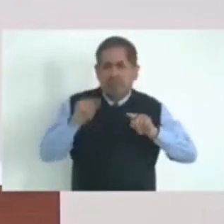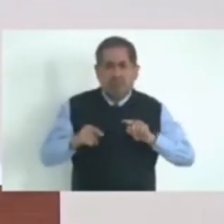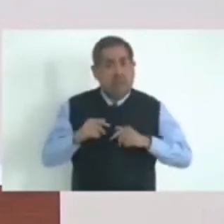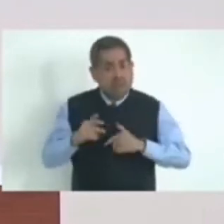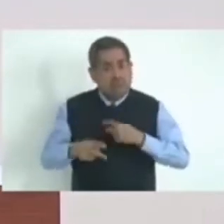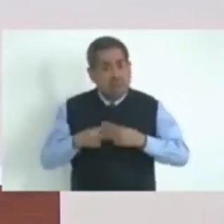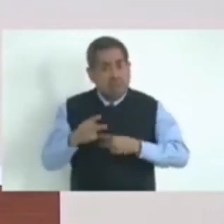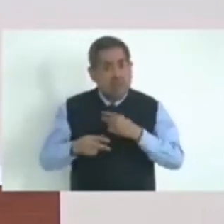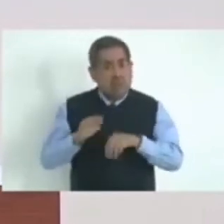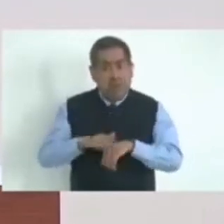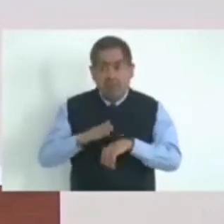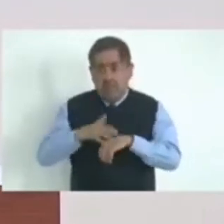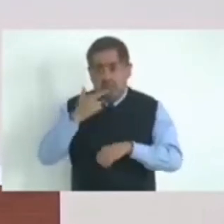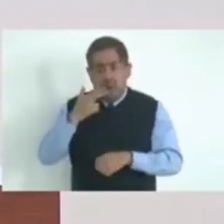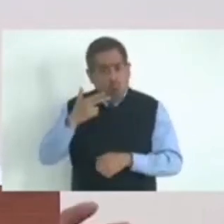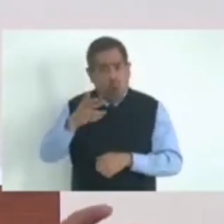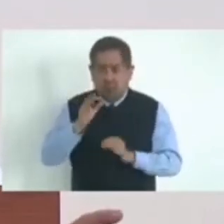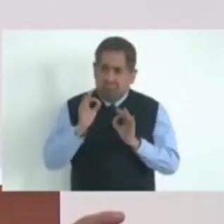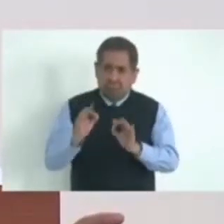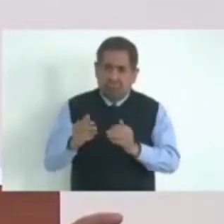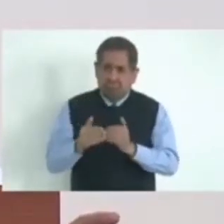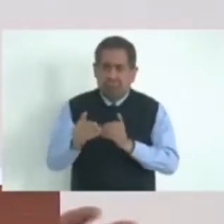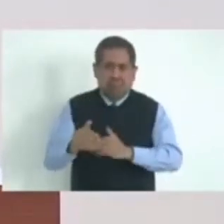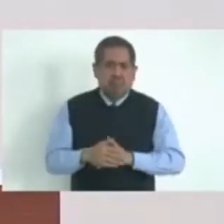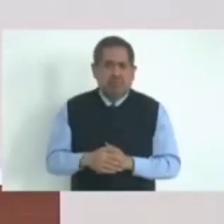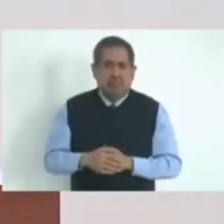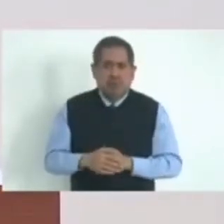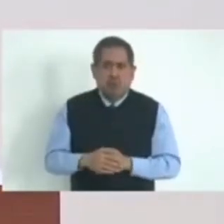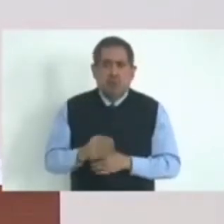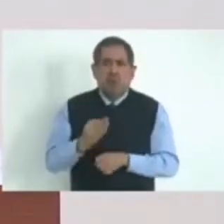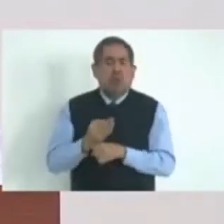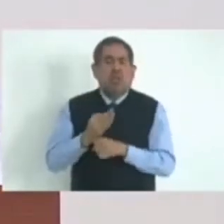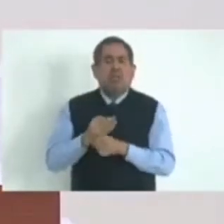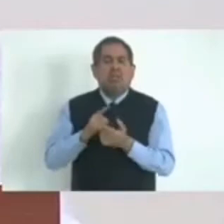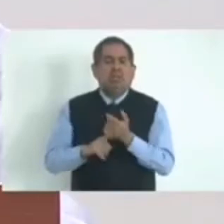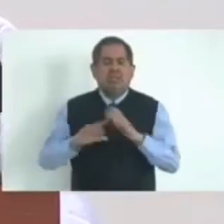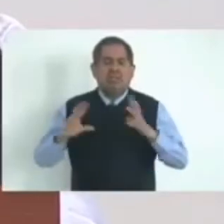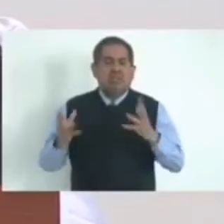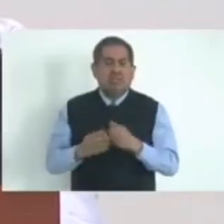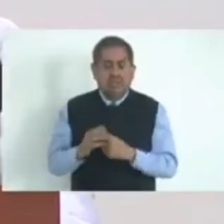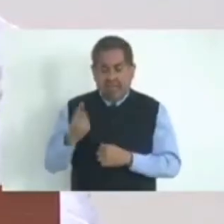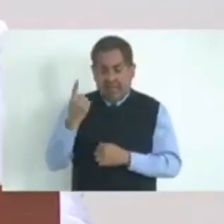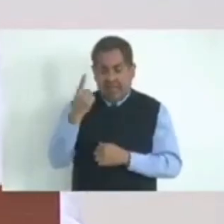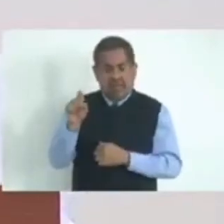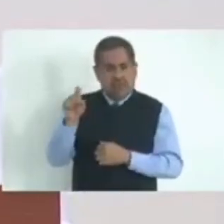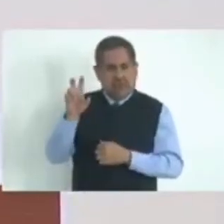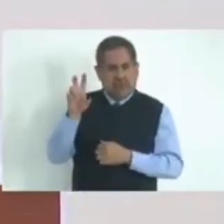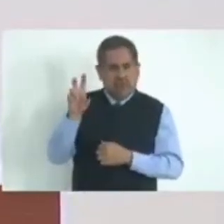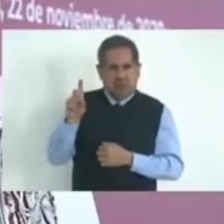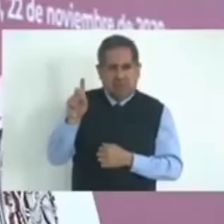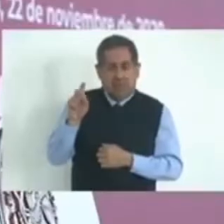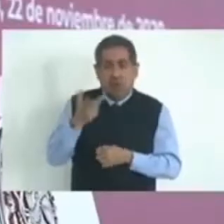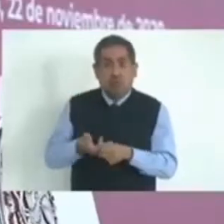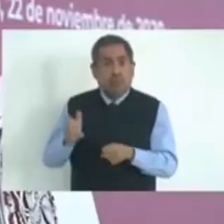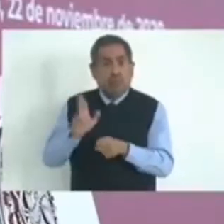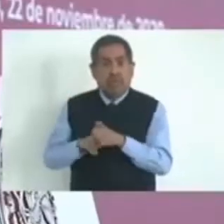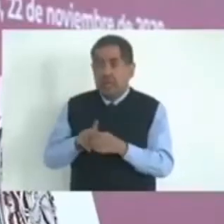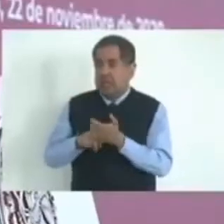ya tenemos 130 hospitales